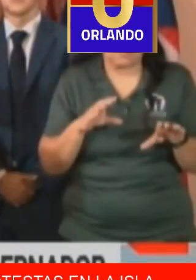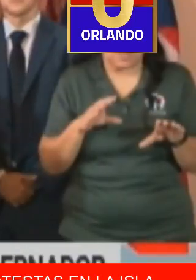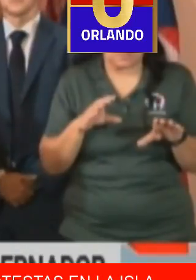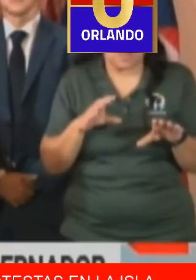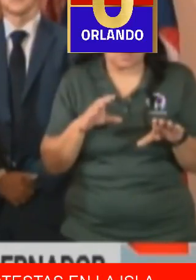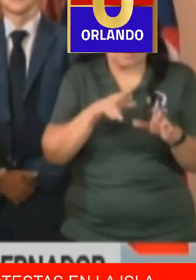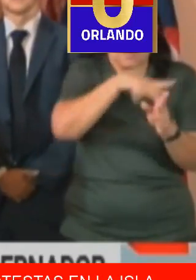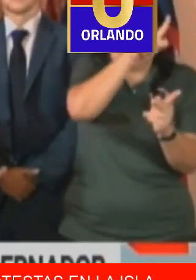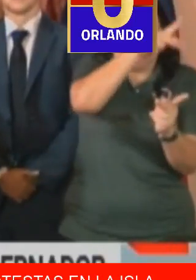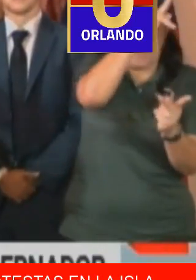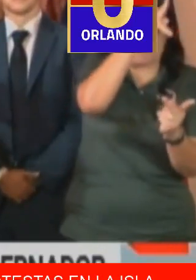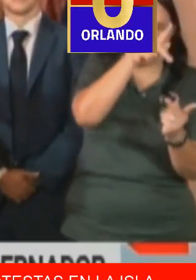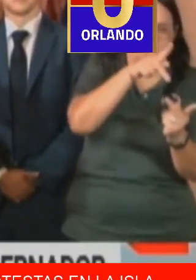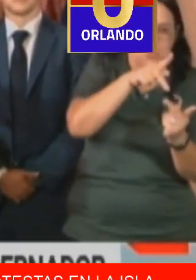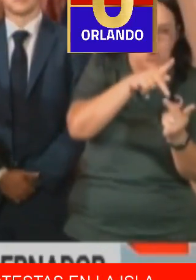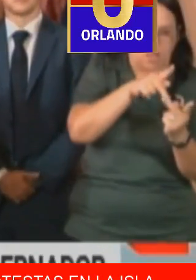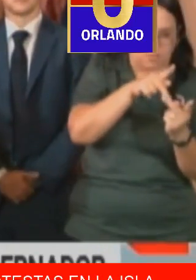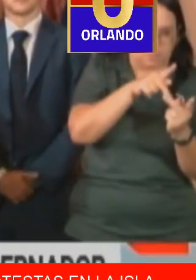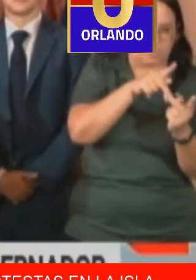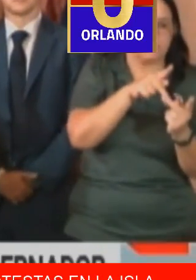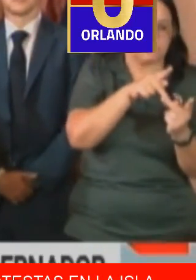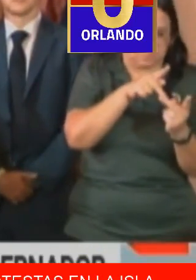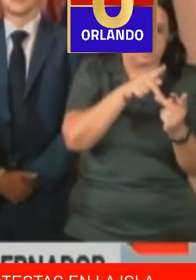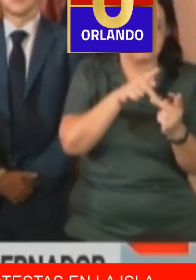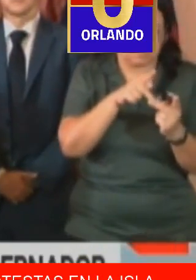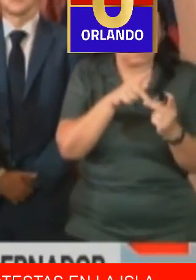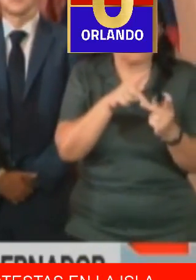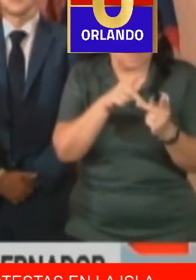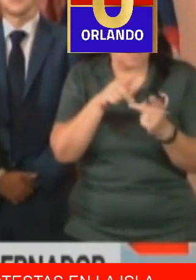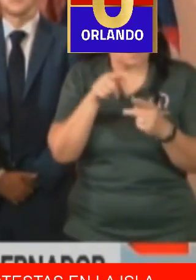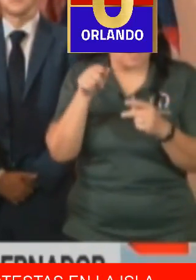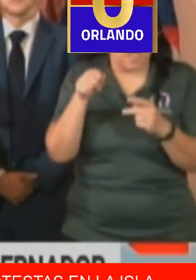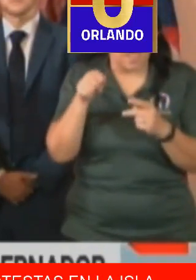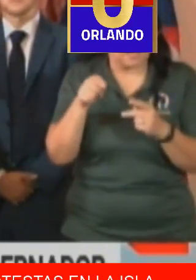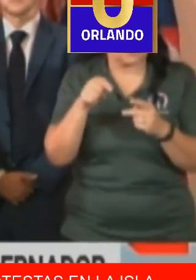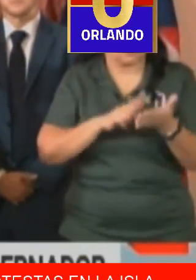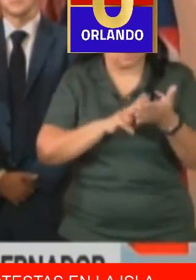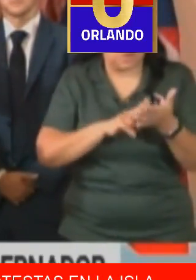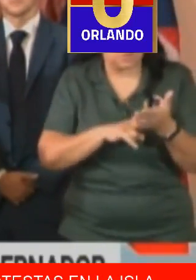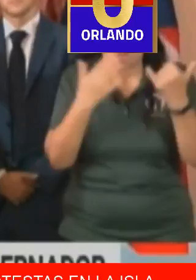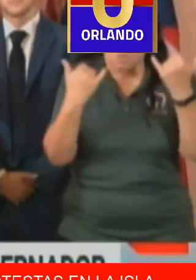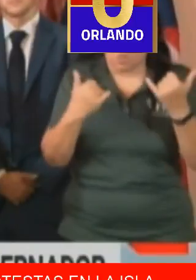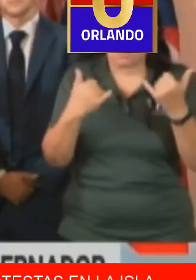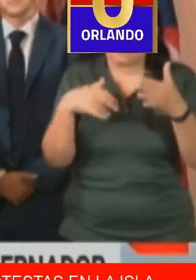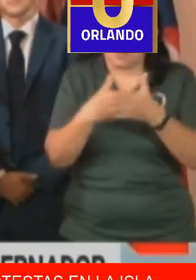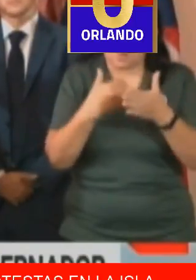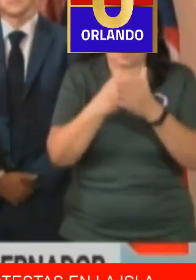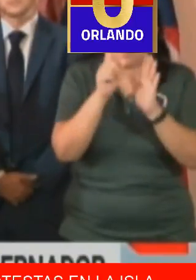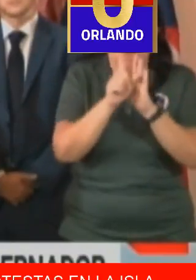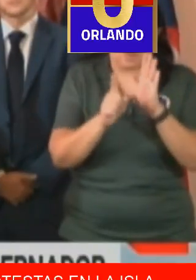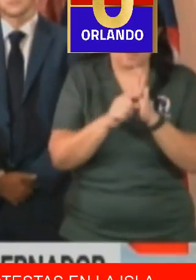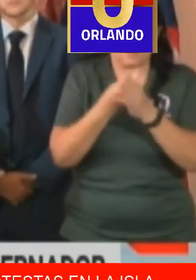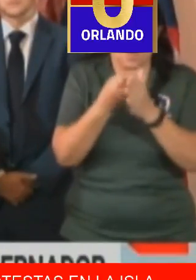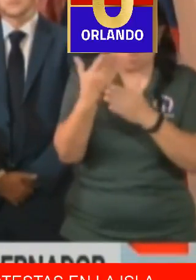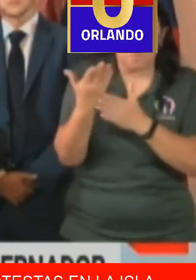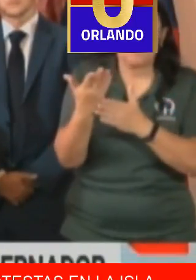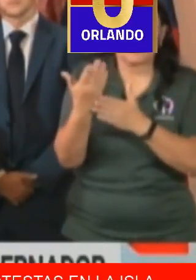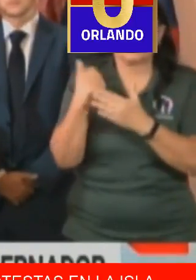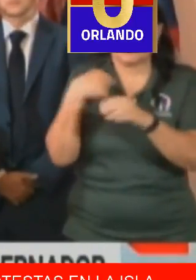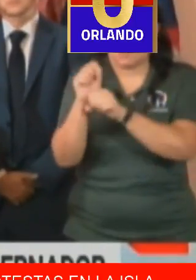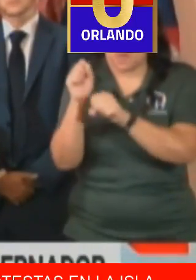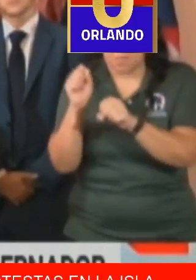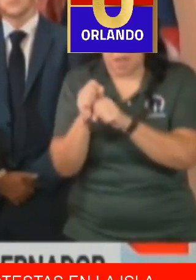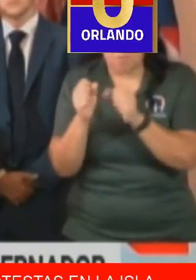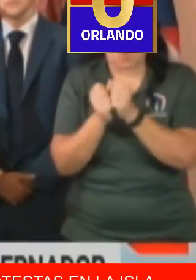de perfeccionar esos procesos. Ahí está la nueva ley de compras que estoy presto a evaluar. Nosotros, ¿verdad?, la